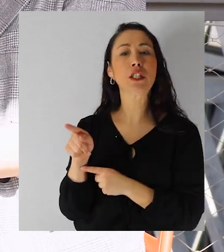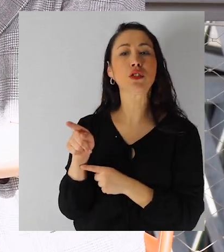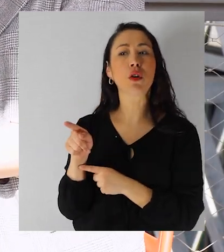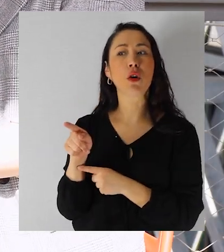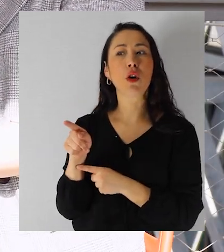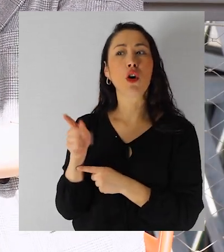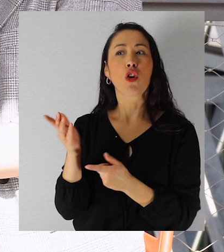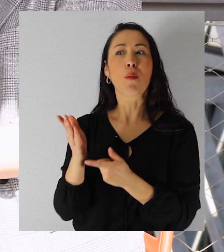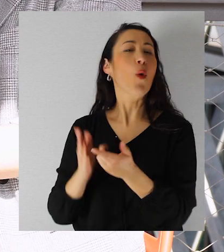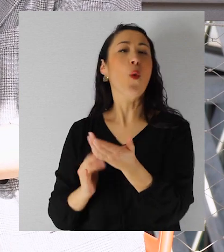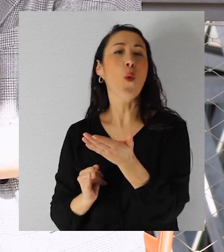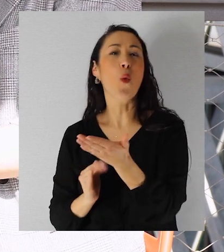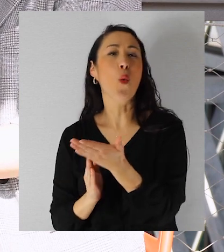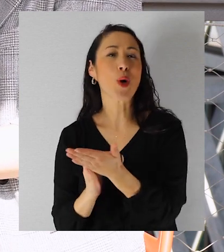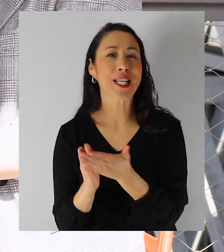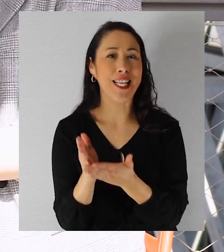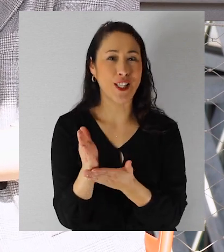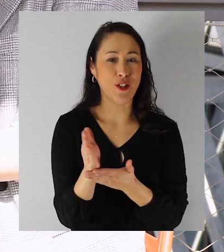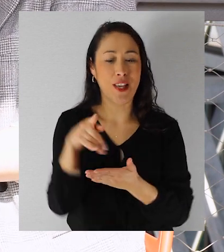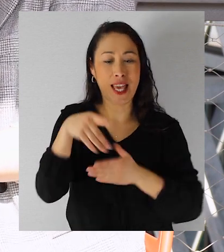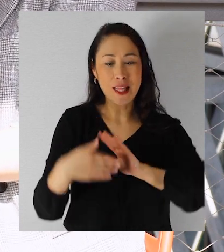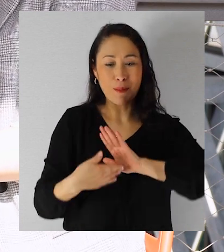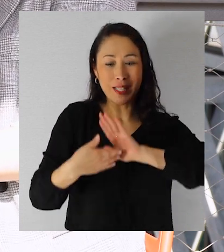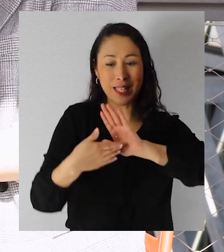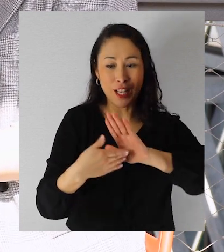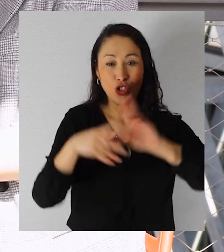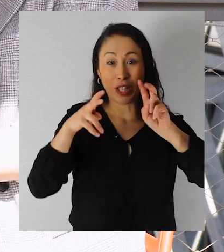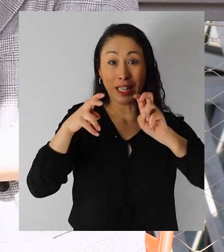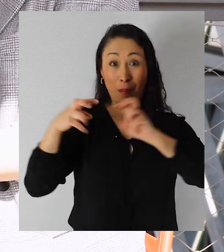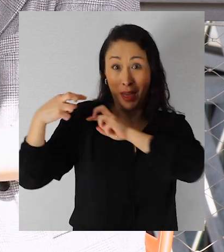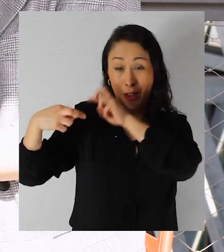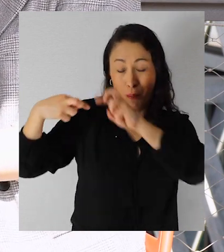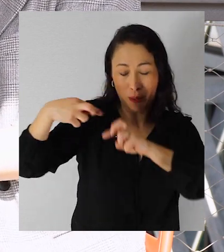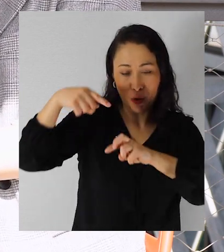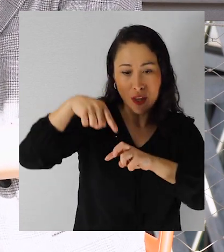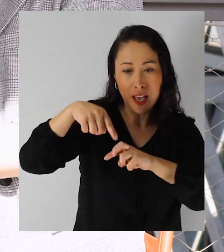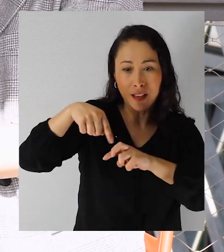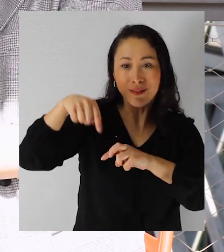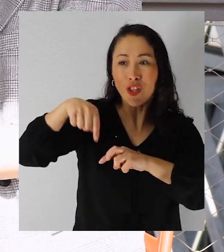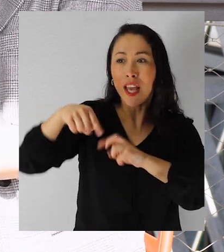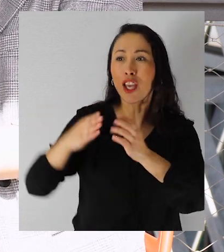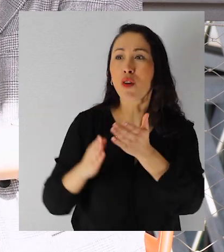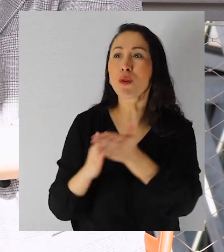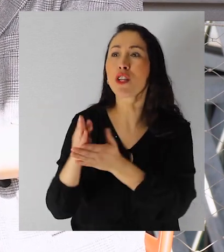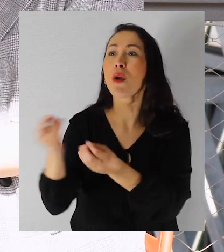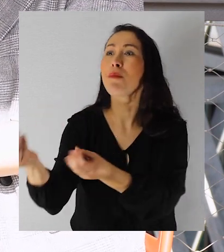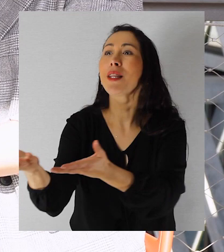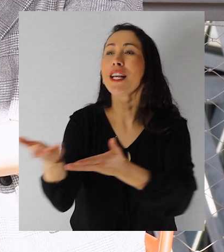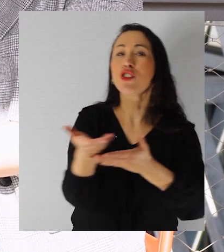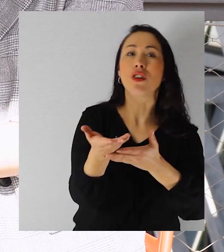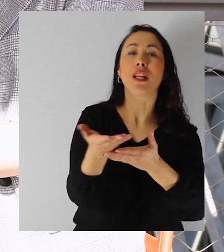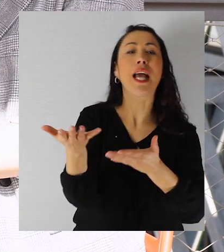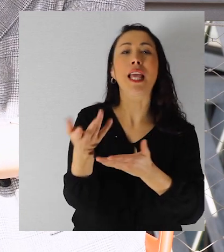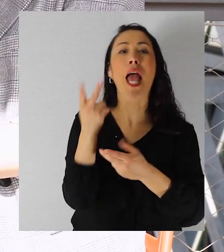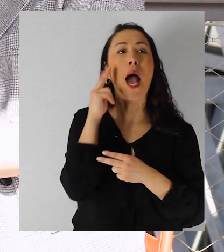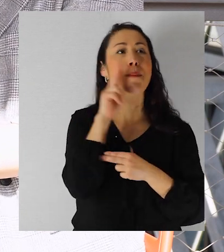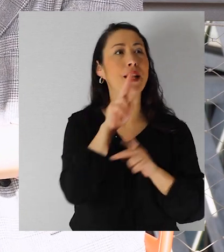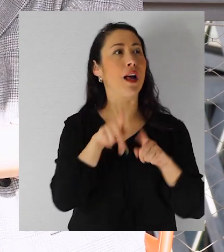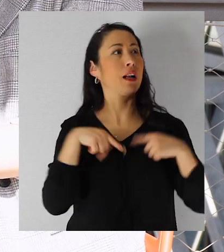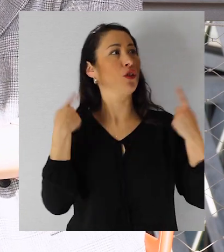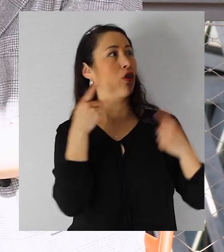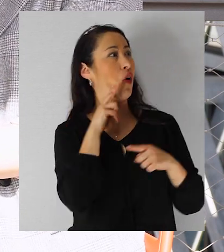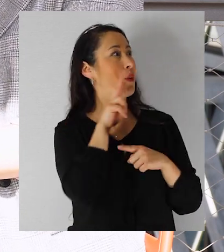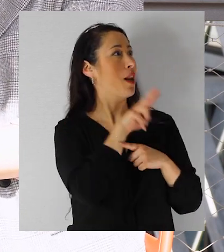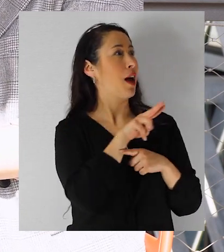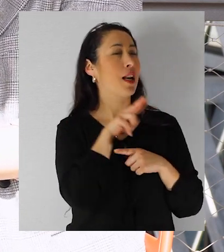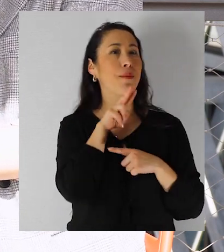un inicio, que esta presentación de esta temática sea una invitación al inicio a mirar nuestro entorno y a